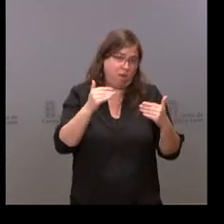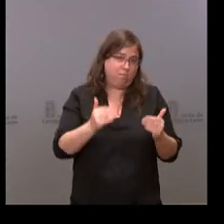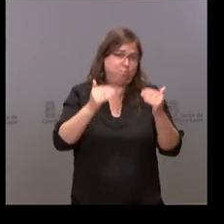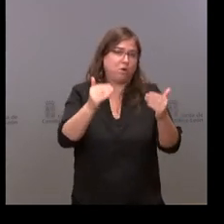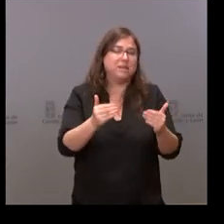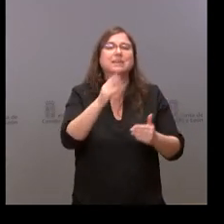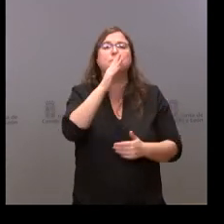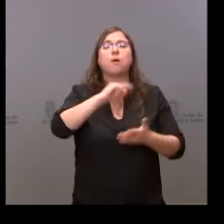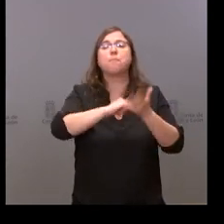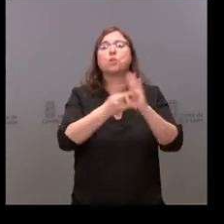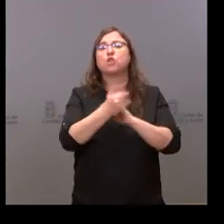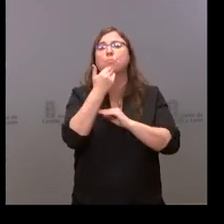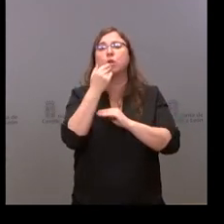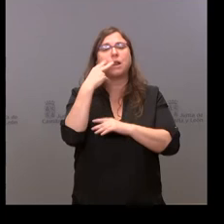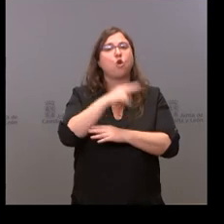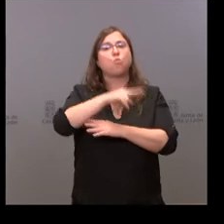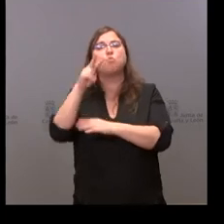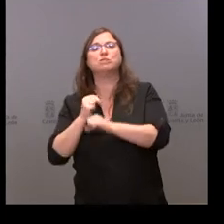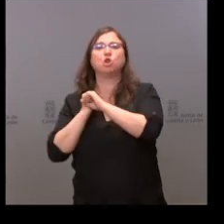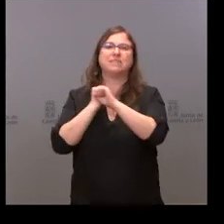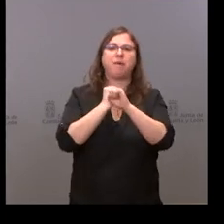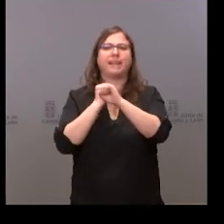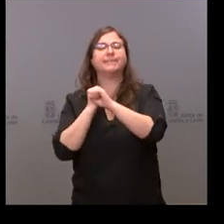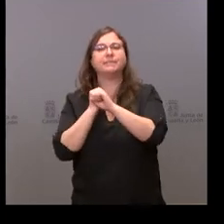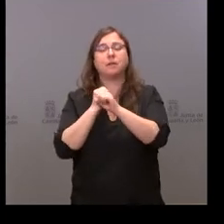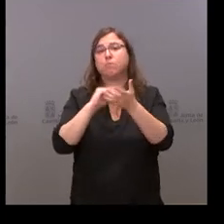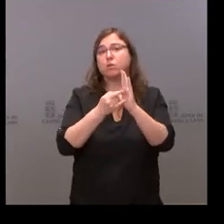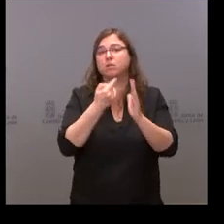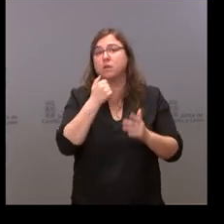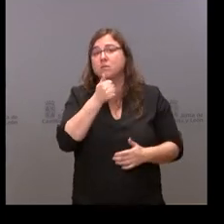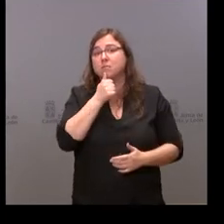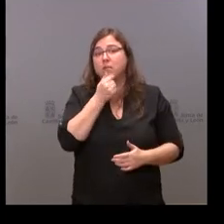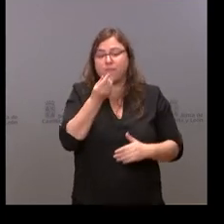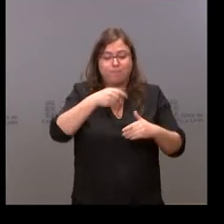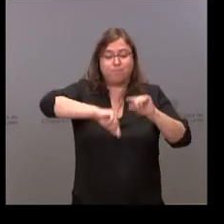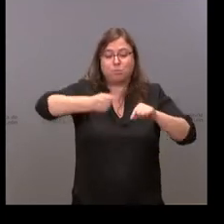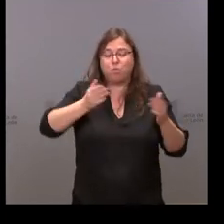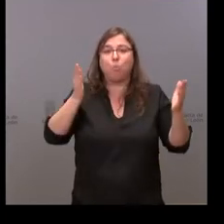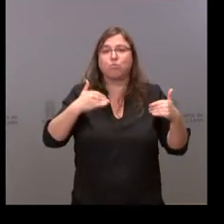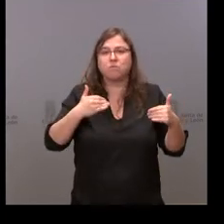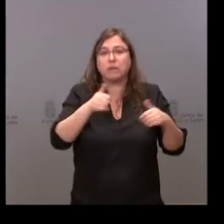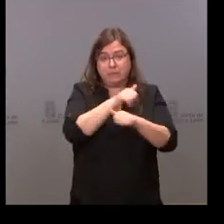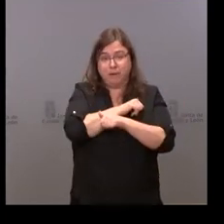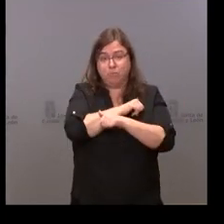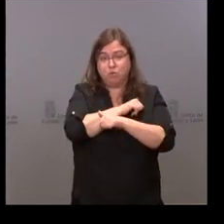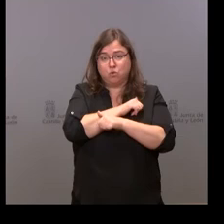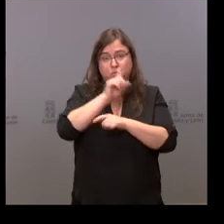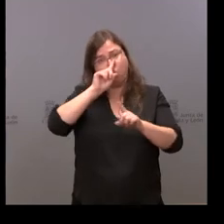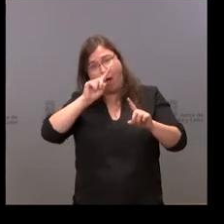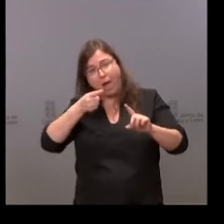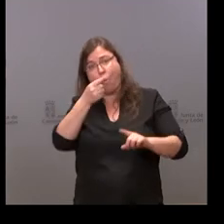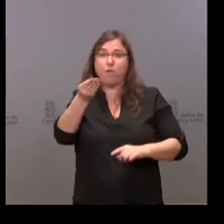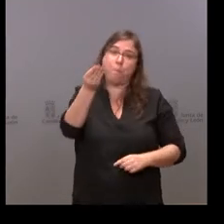proyectos como el del gozo de semanas alta que no tienen respaldo presupuestario habrá que esperar el otro año para